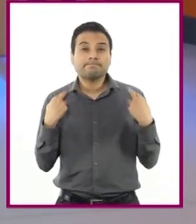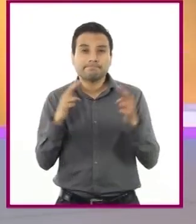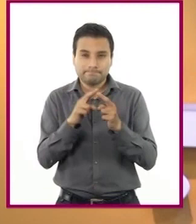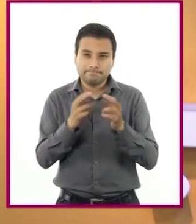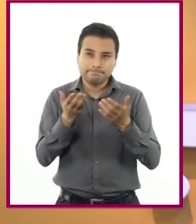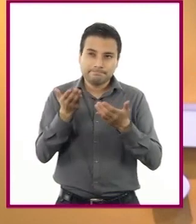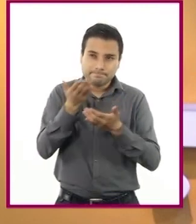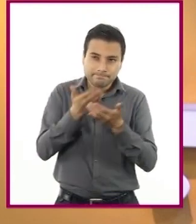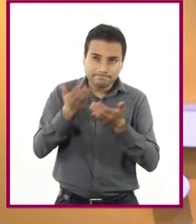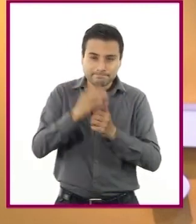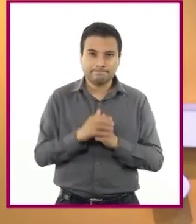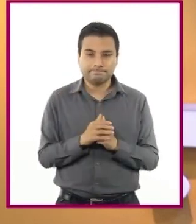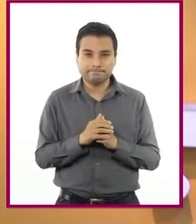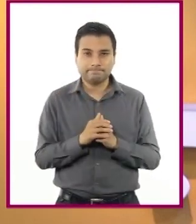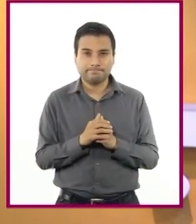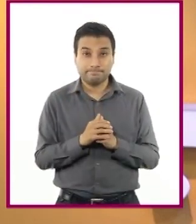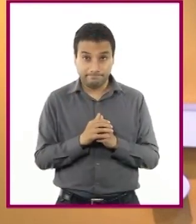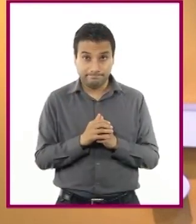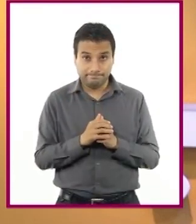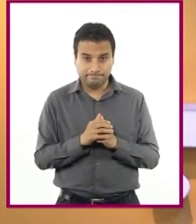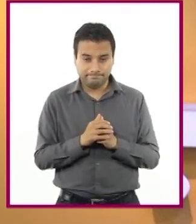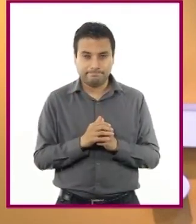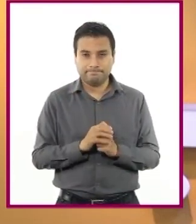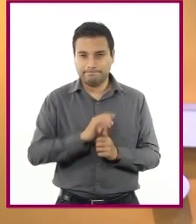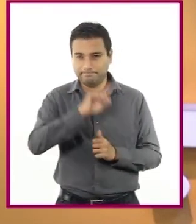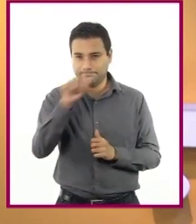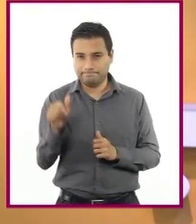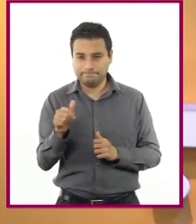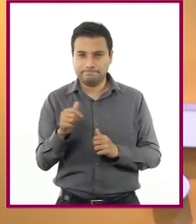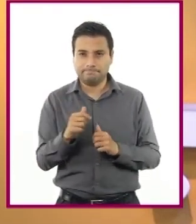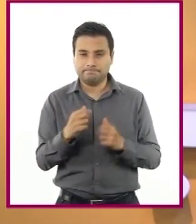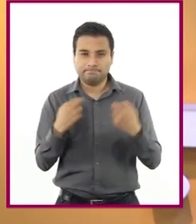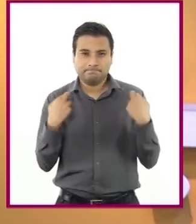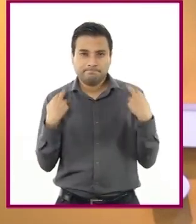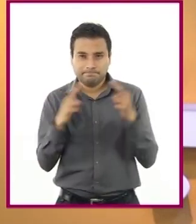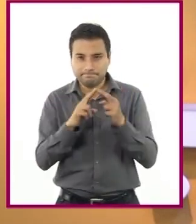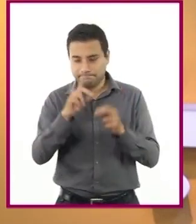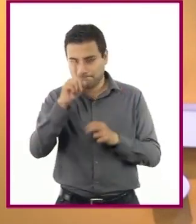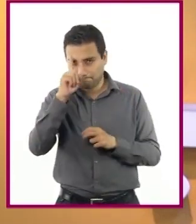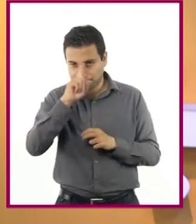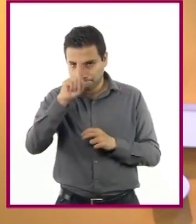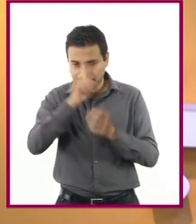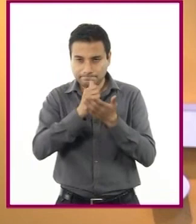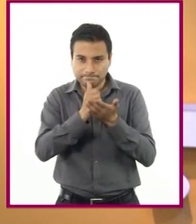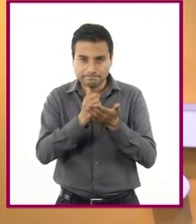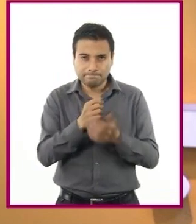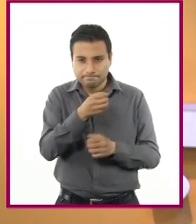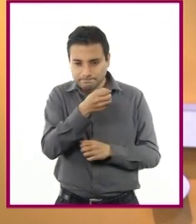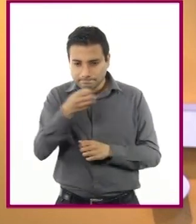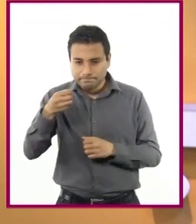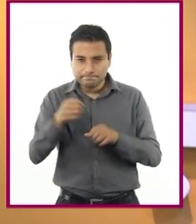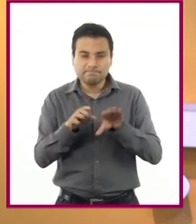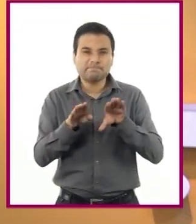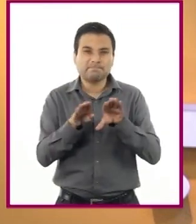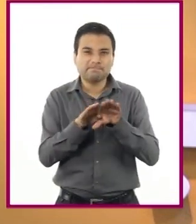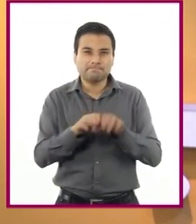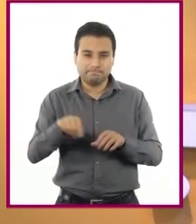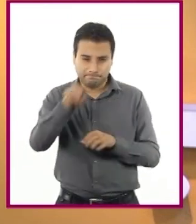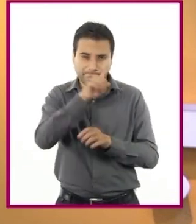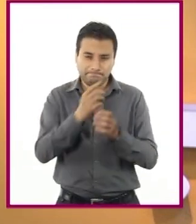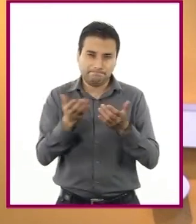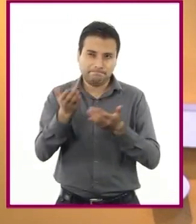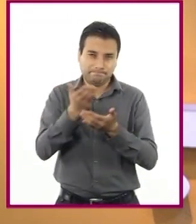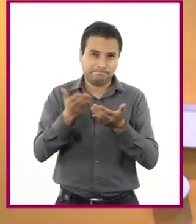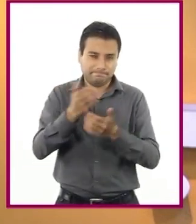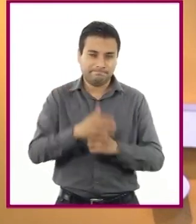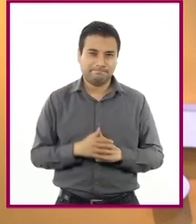respuestas. Cuando sea posible, soliciten su retroalimentación y discutan procedimientos alternos para llegar a los